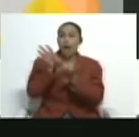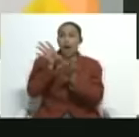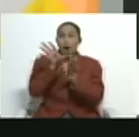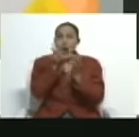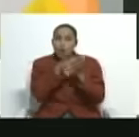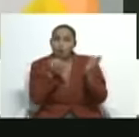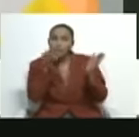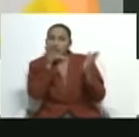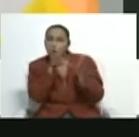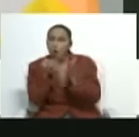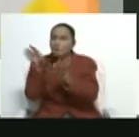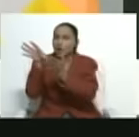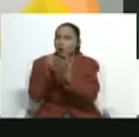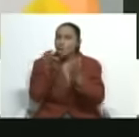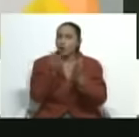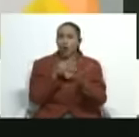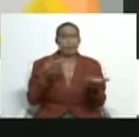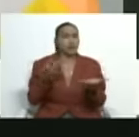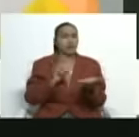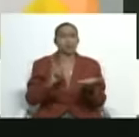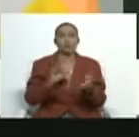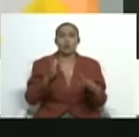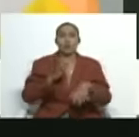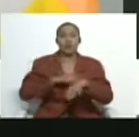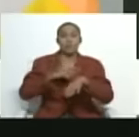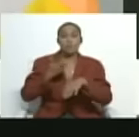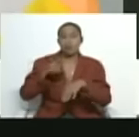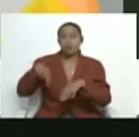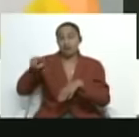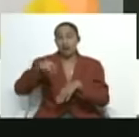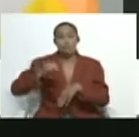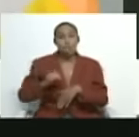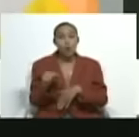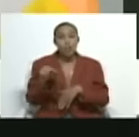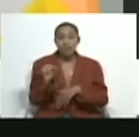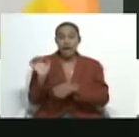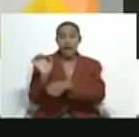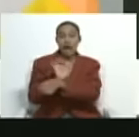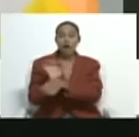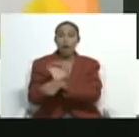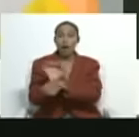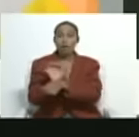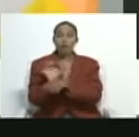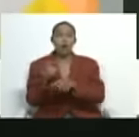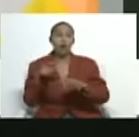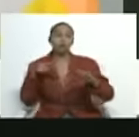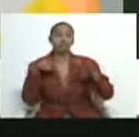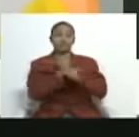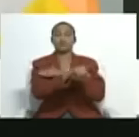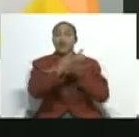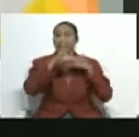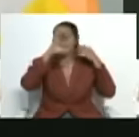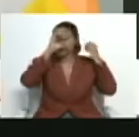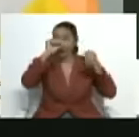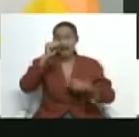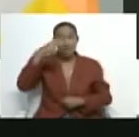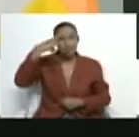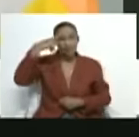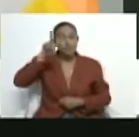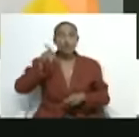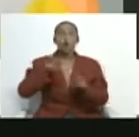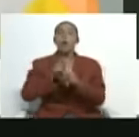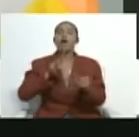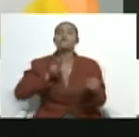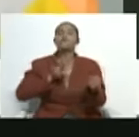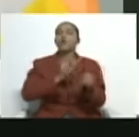El asalto de la policía ecuatoriana a la sede de la Embajada de México constituye una grave violación de la Convención